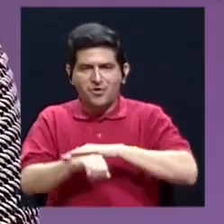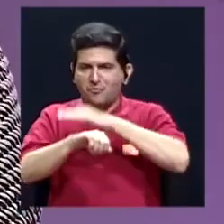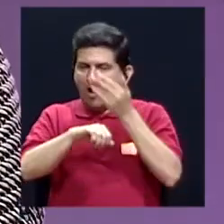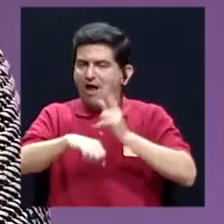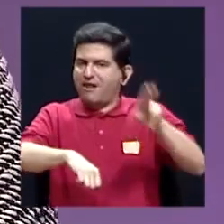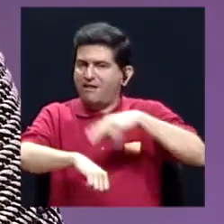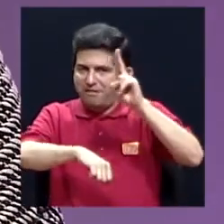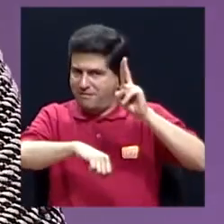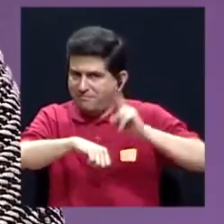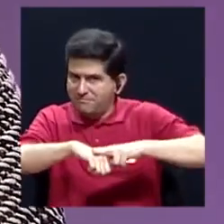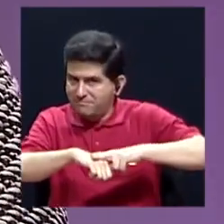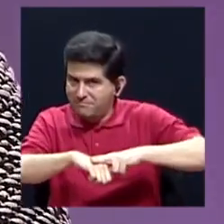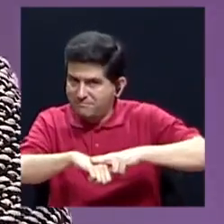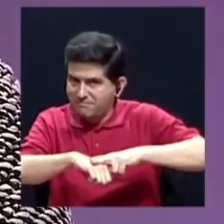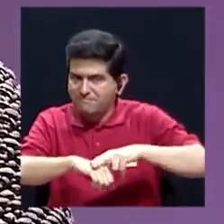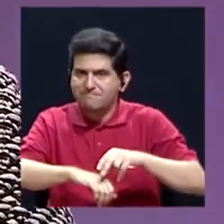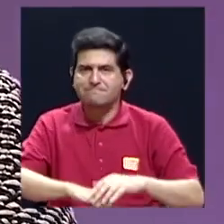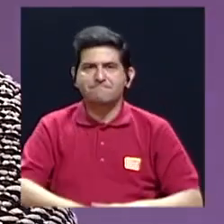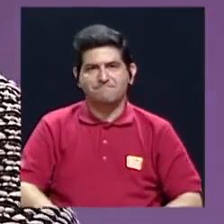embarazo natural,